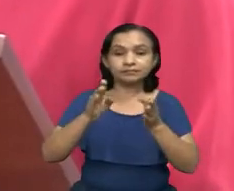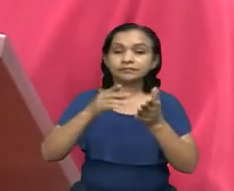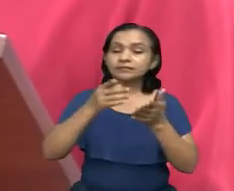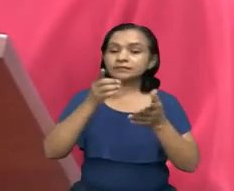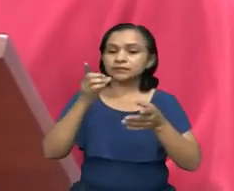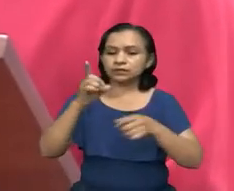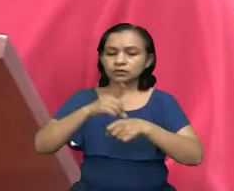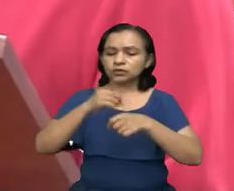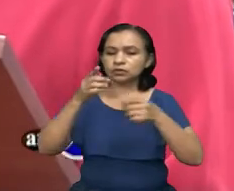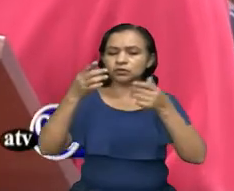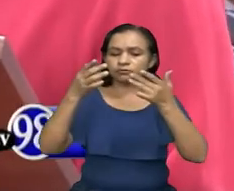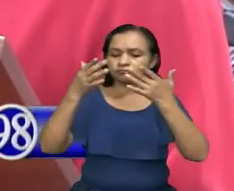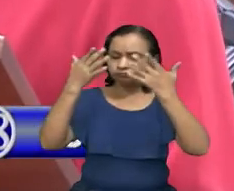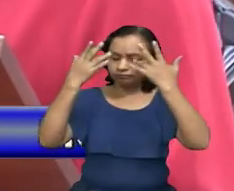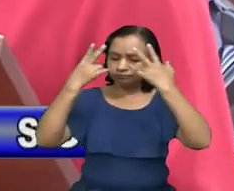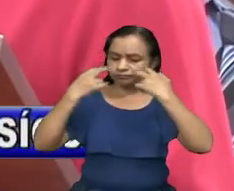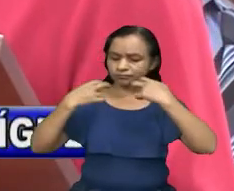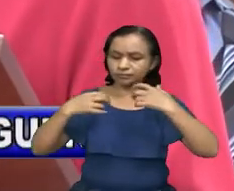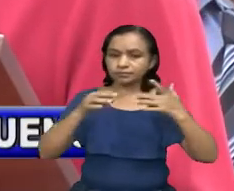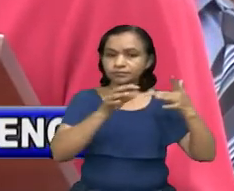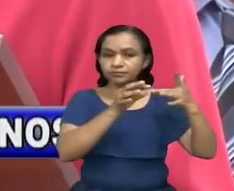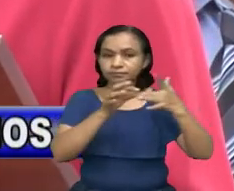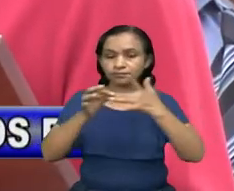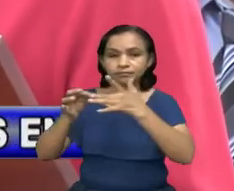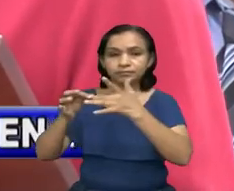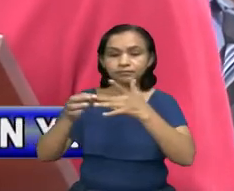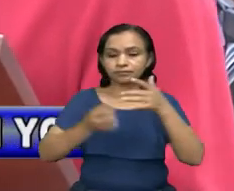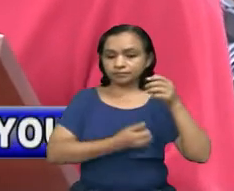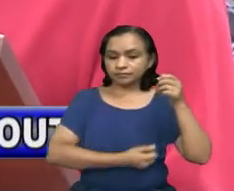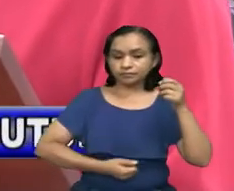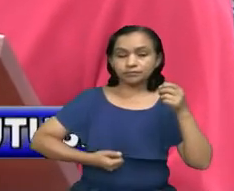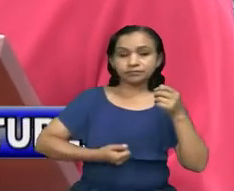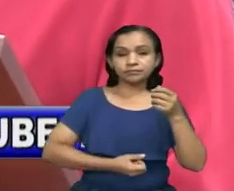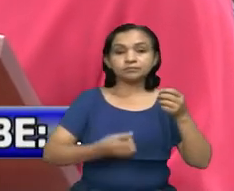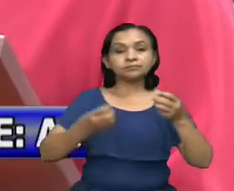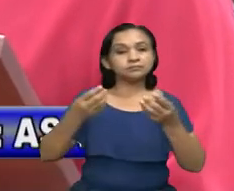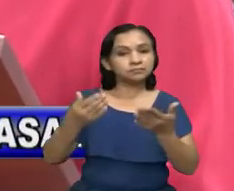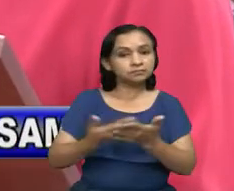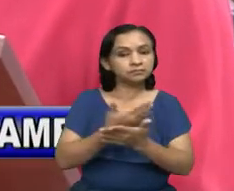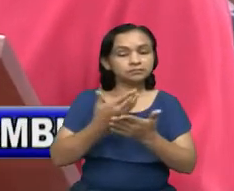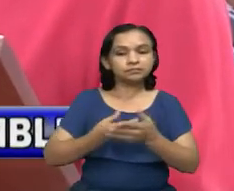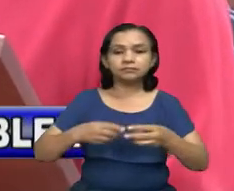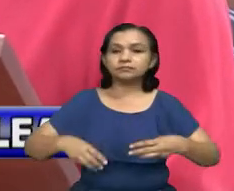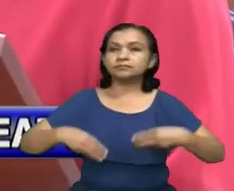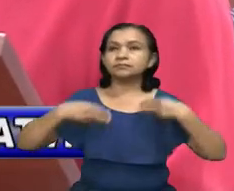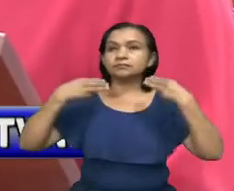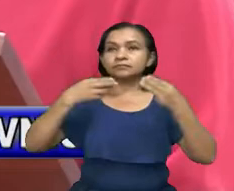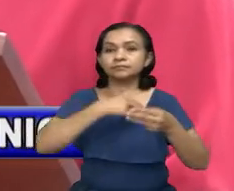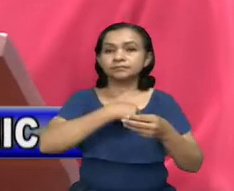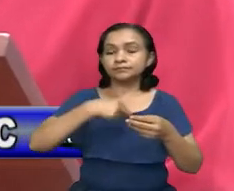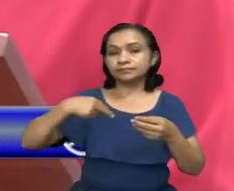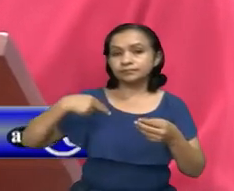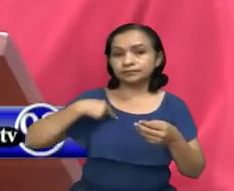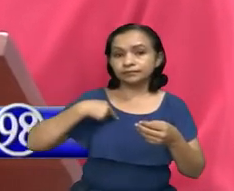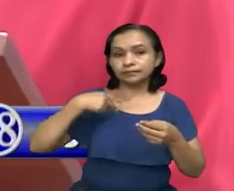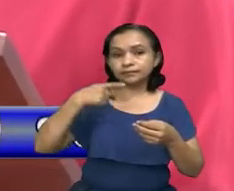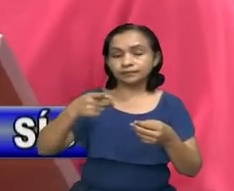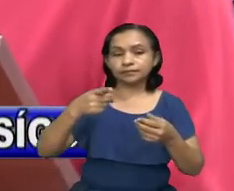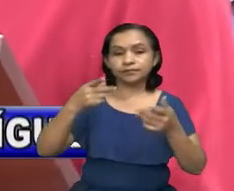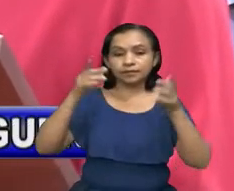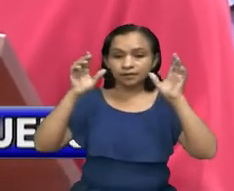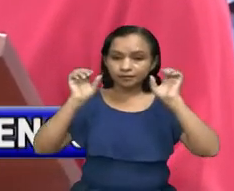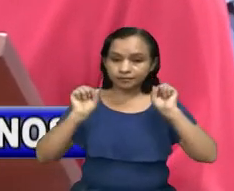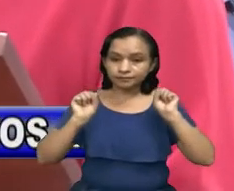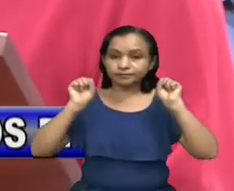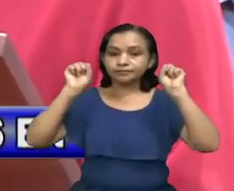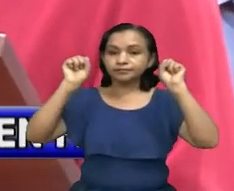interna, tenemos un equipo de ultrasonido moderno y equipamiento moderno para realización de fisioterapia,